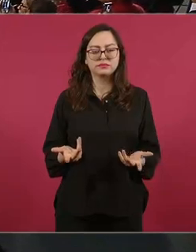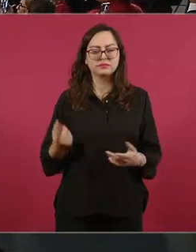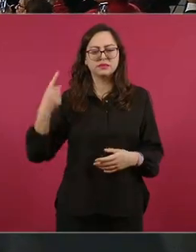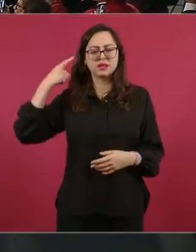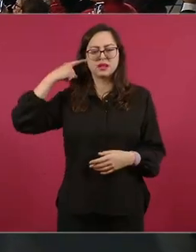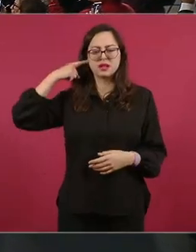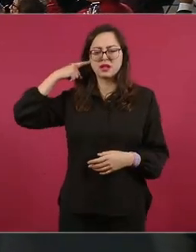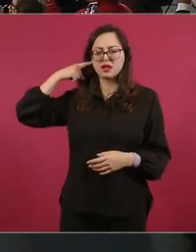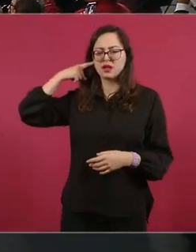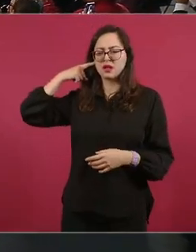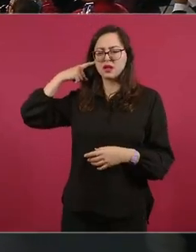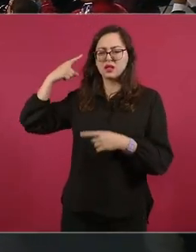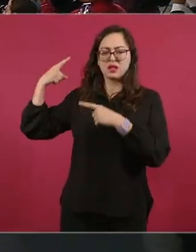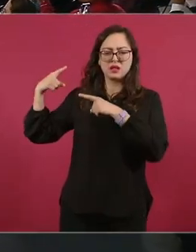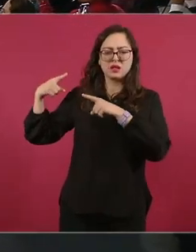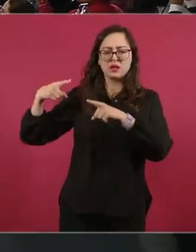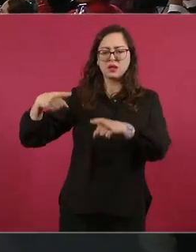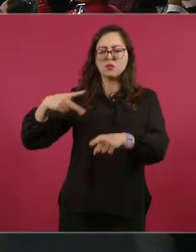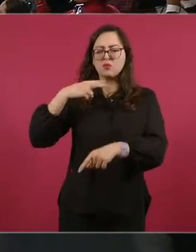No hay texto